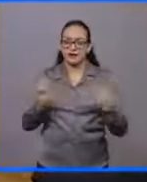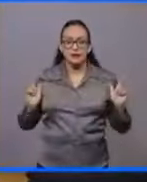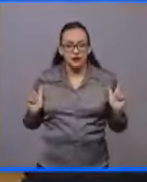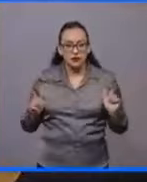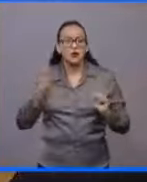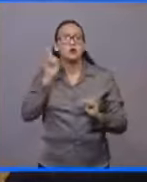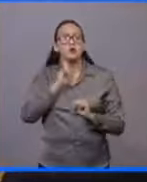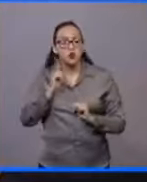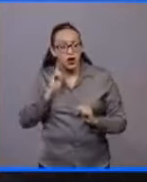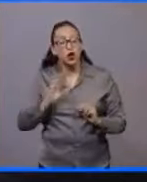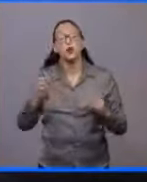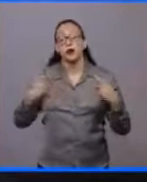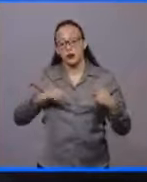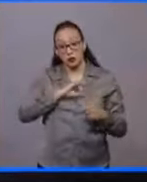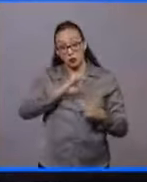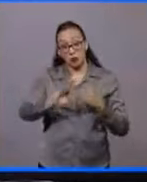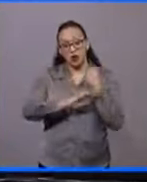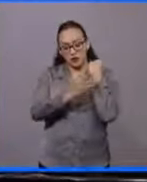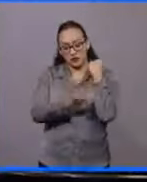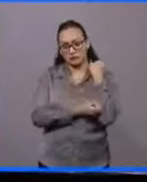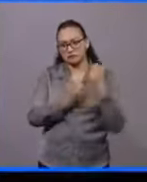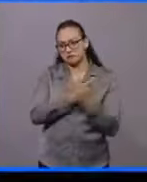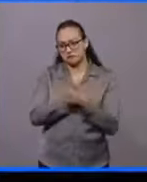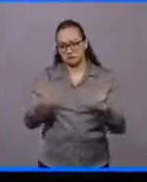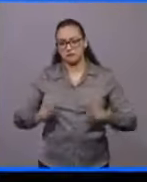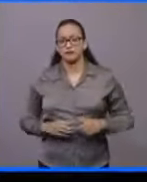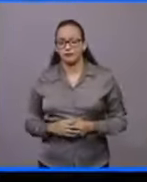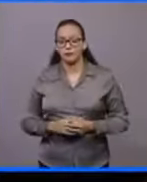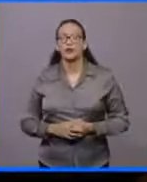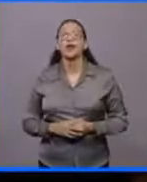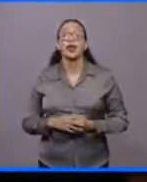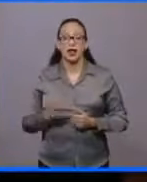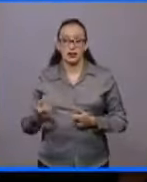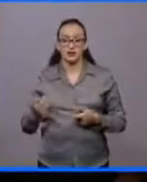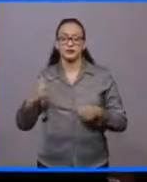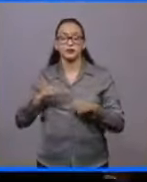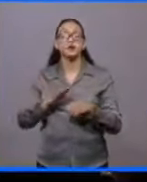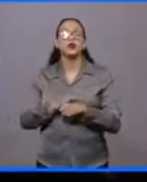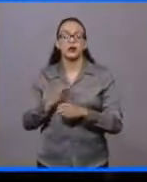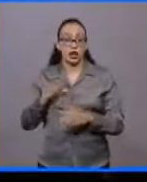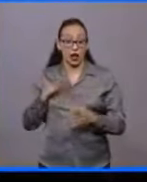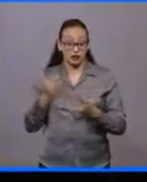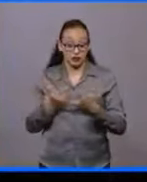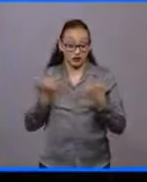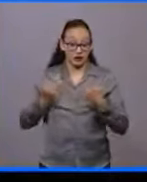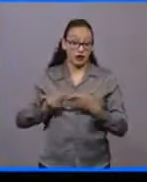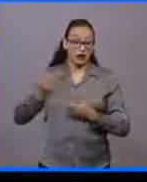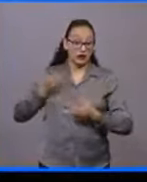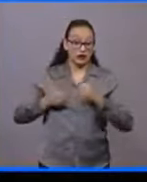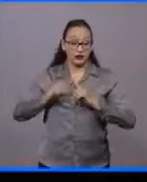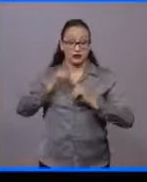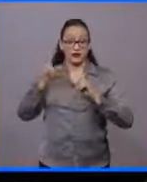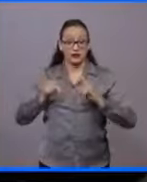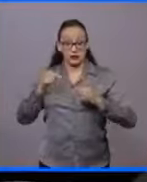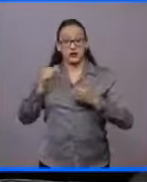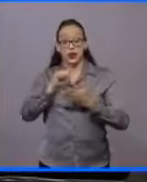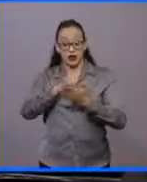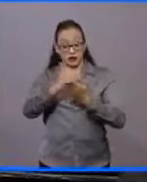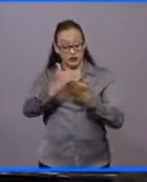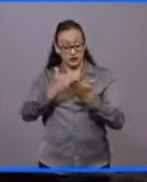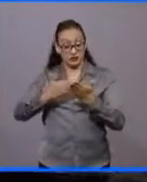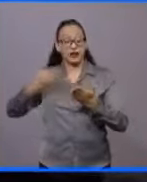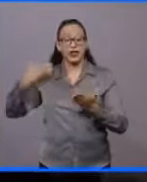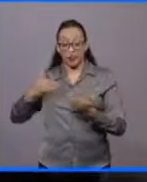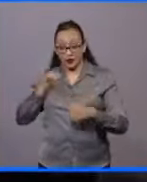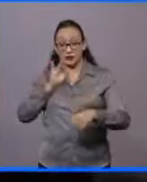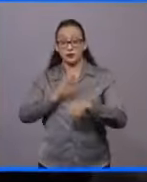las mujeres y personas gestantes. Esta resolución se suma a precedentes del máximo tribunal que protegen el derecho de las